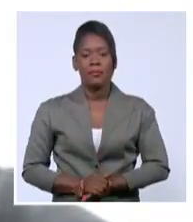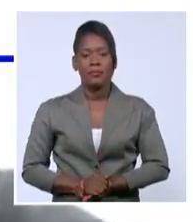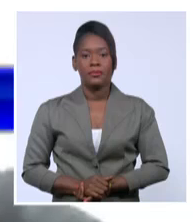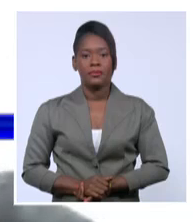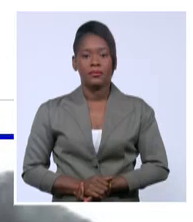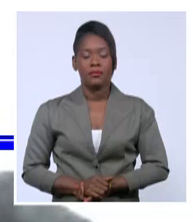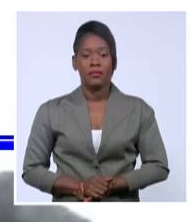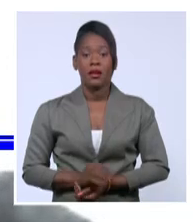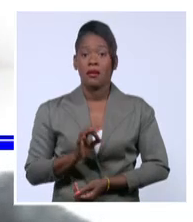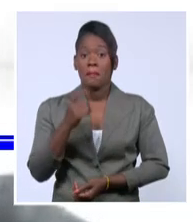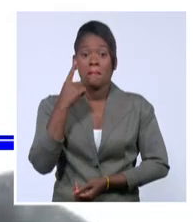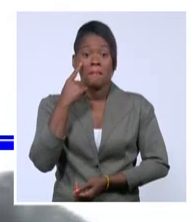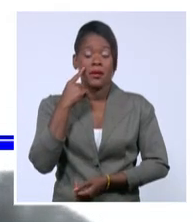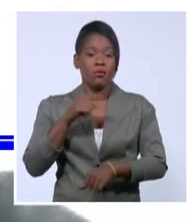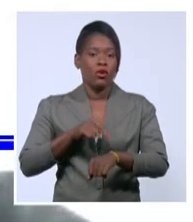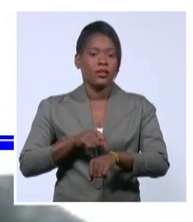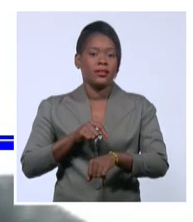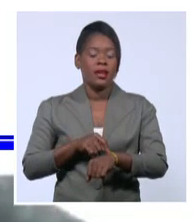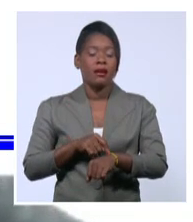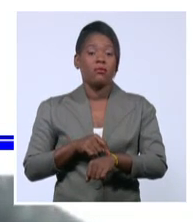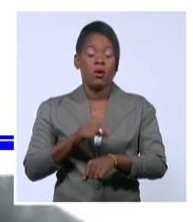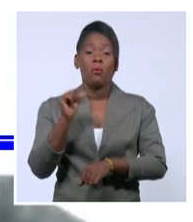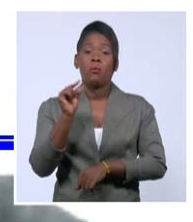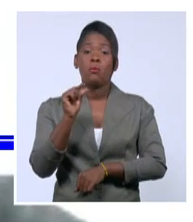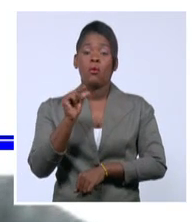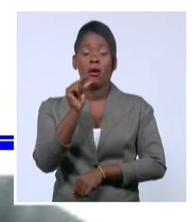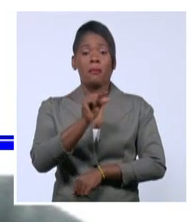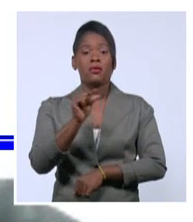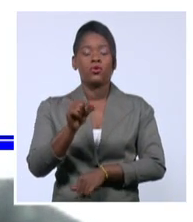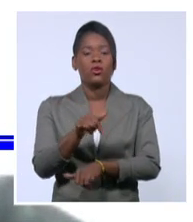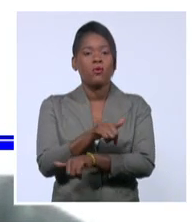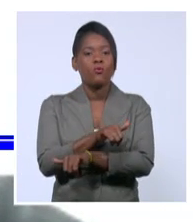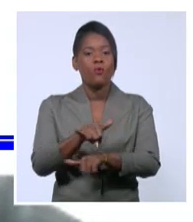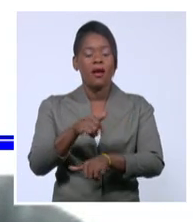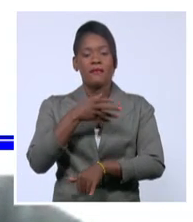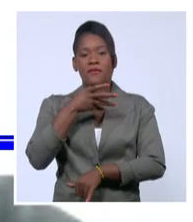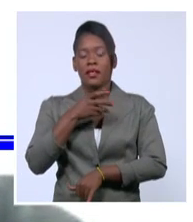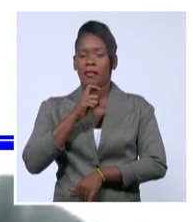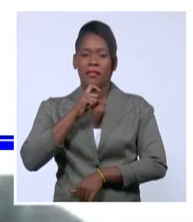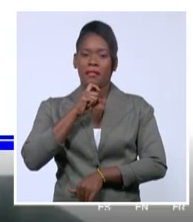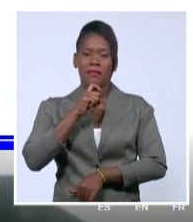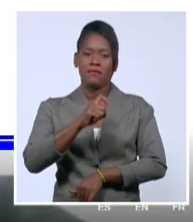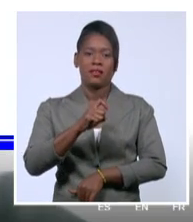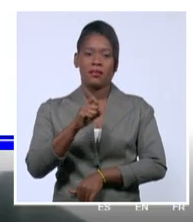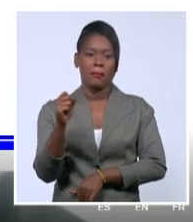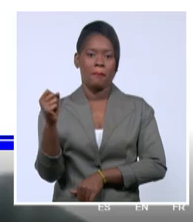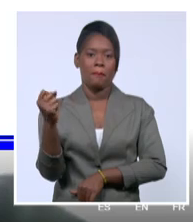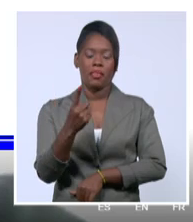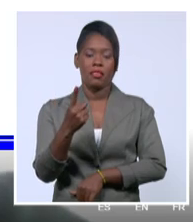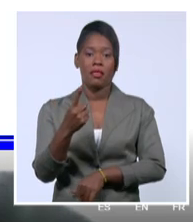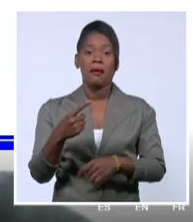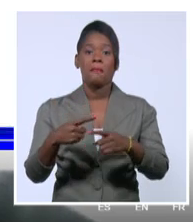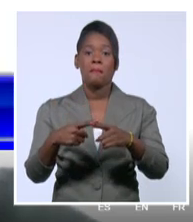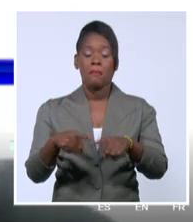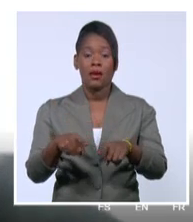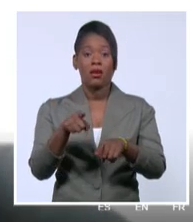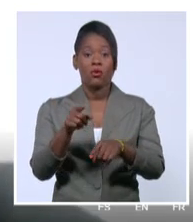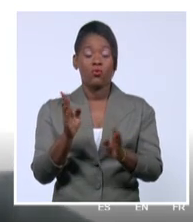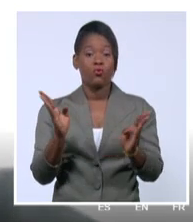nos determinan, pero hay muy pocas personas que logran ser determinantes en su época y sin duda, a pesar de la